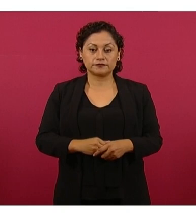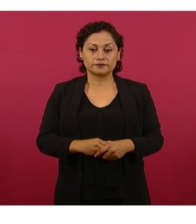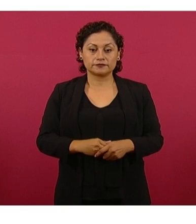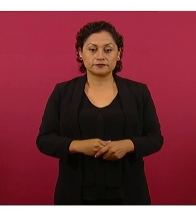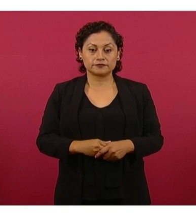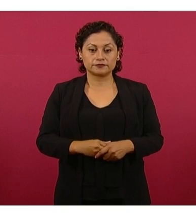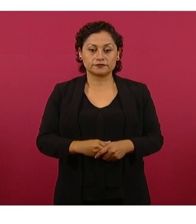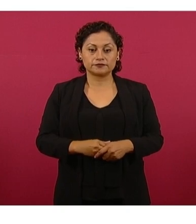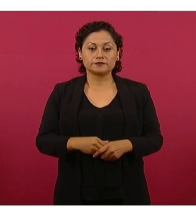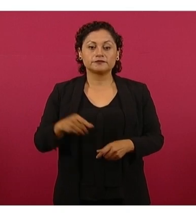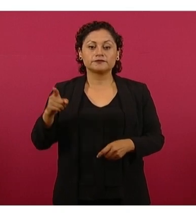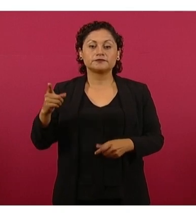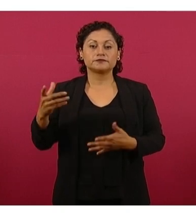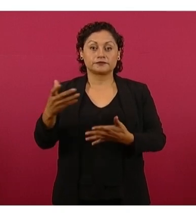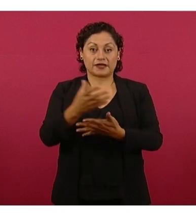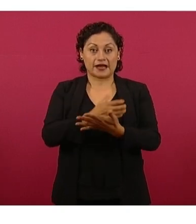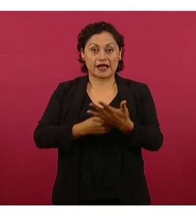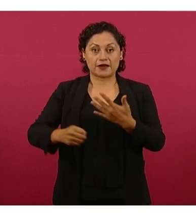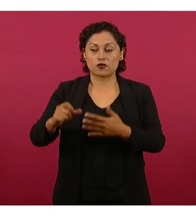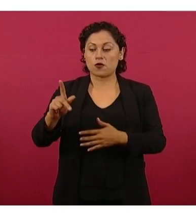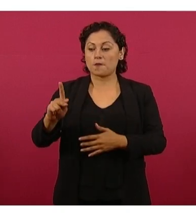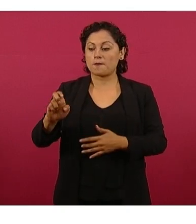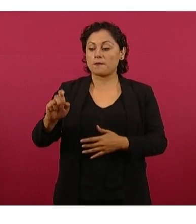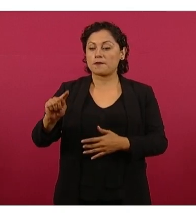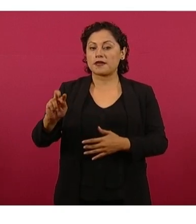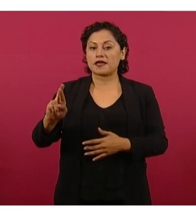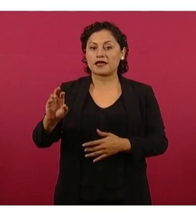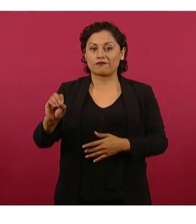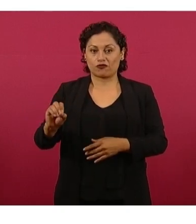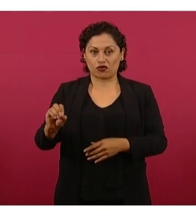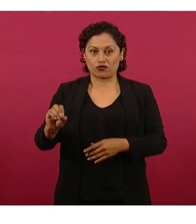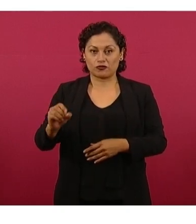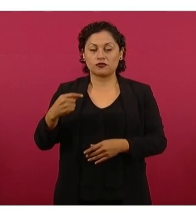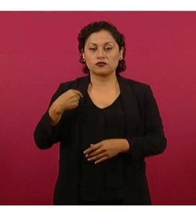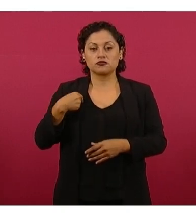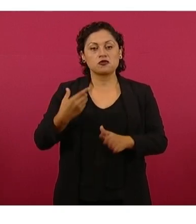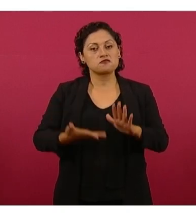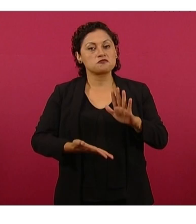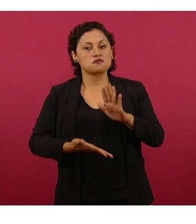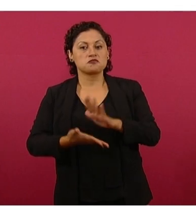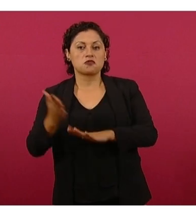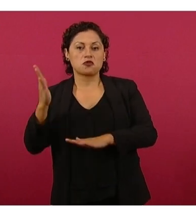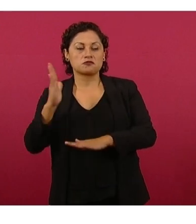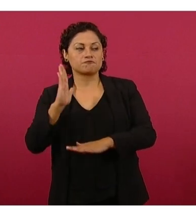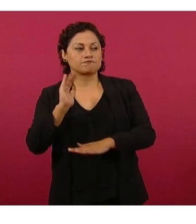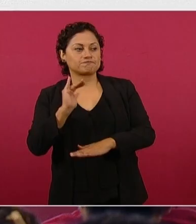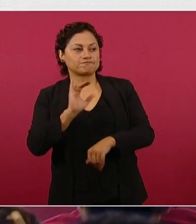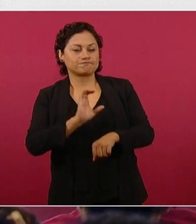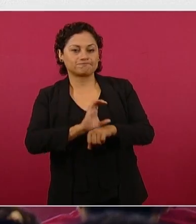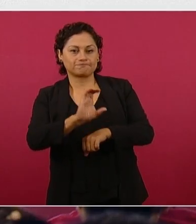Ganó Petro, me voy a buscar nuevos rumbos. Adiós, Colombia.